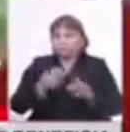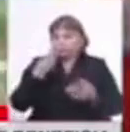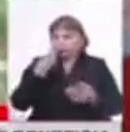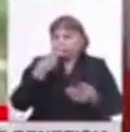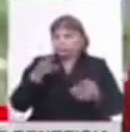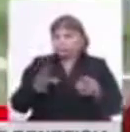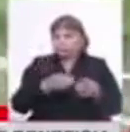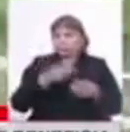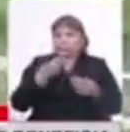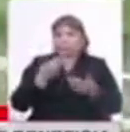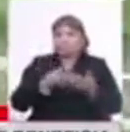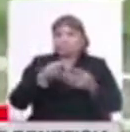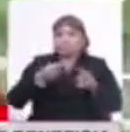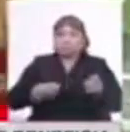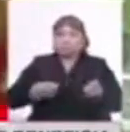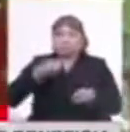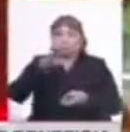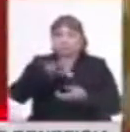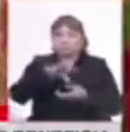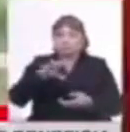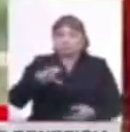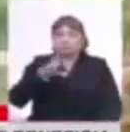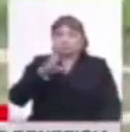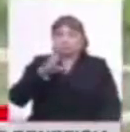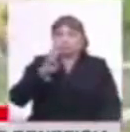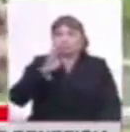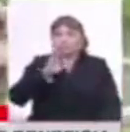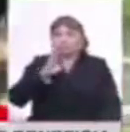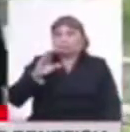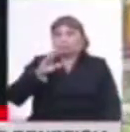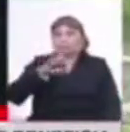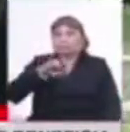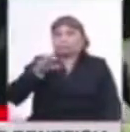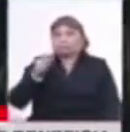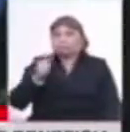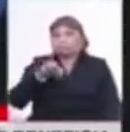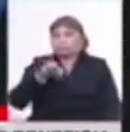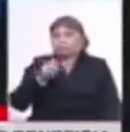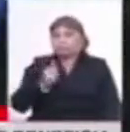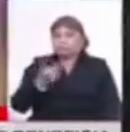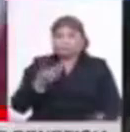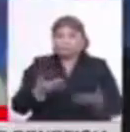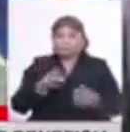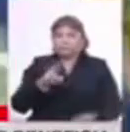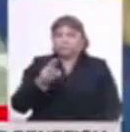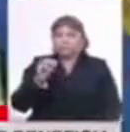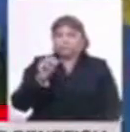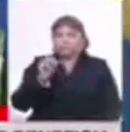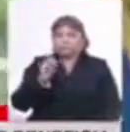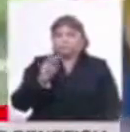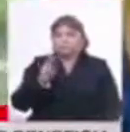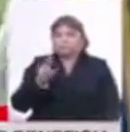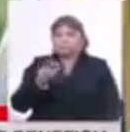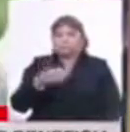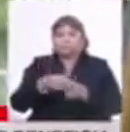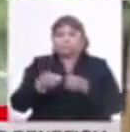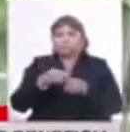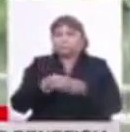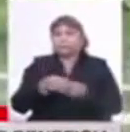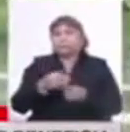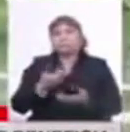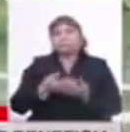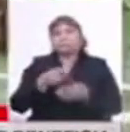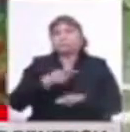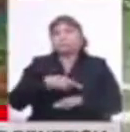qué? ¡Exitosa! Si es una persona que nos ha demostrado su soberbia y de pronto lo pobre que es como ser humano. Pero